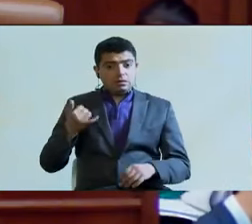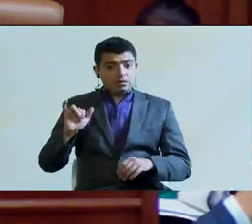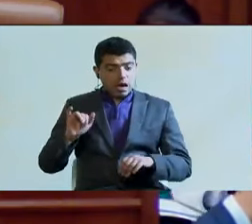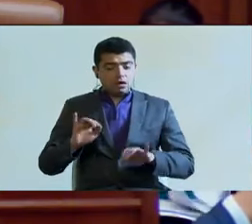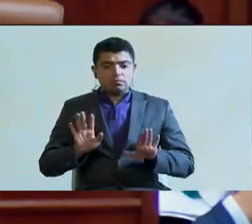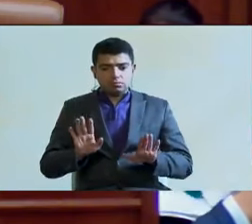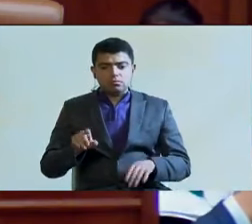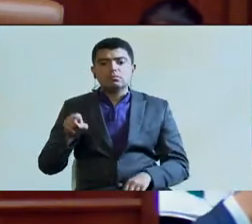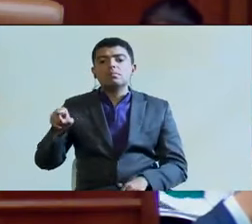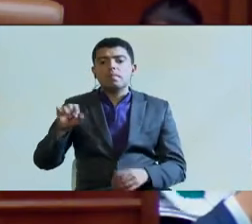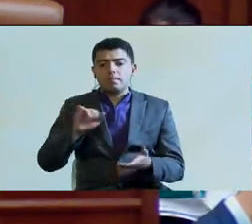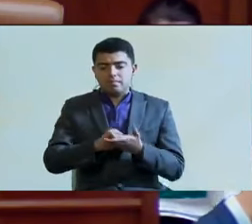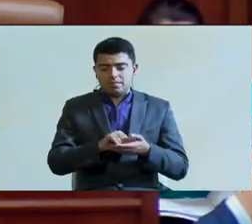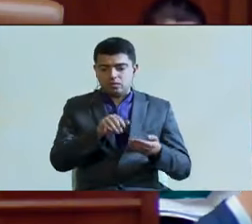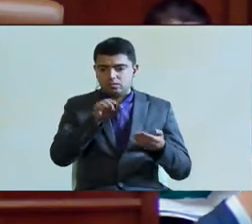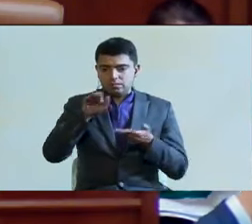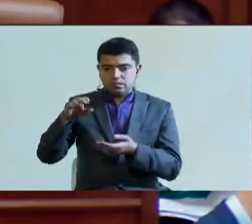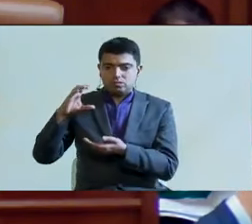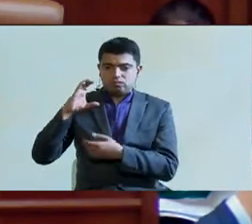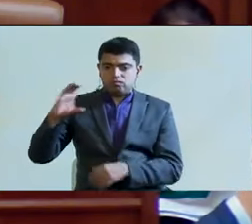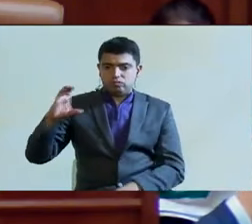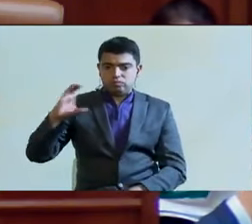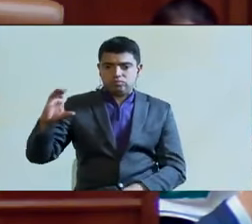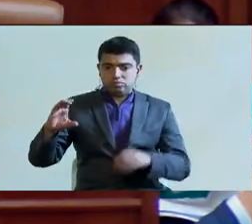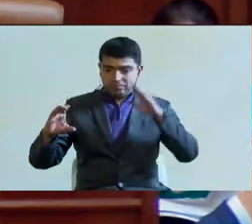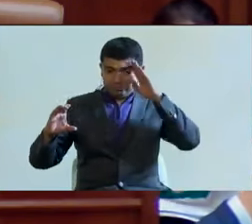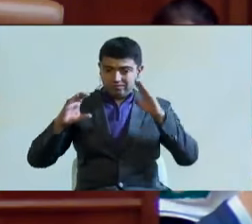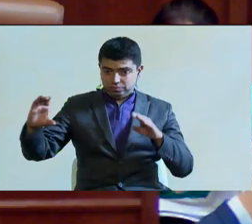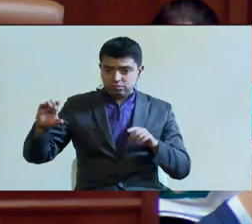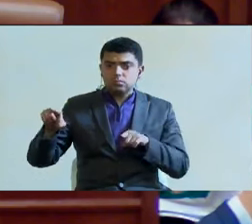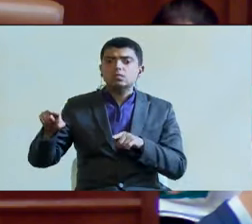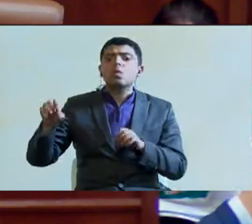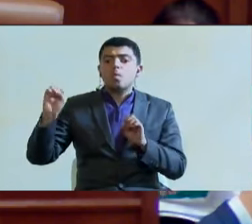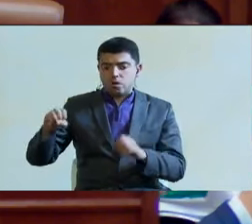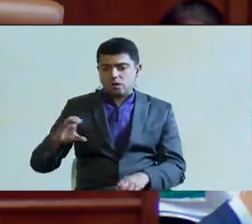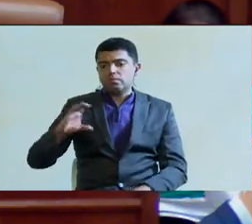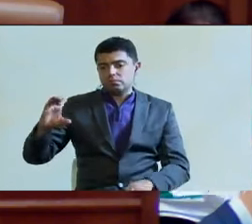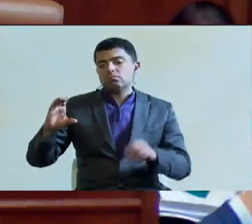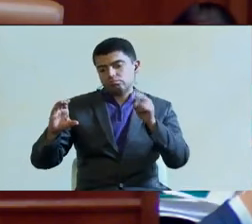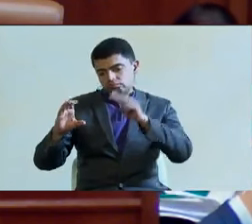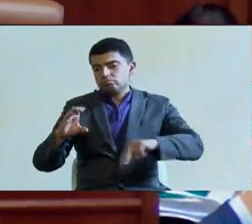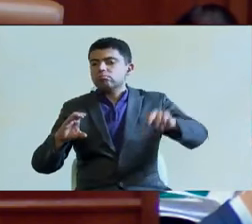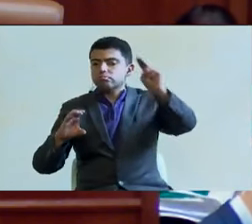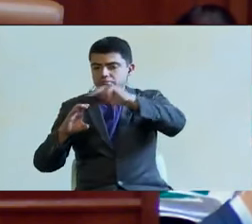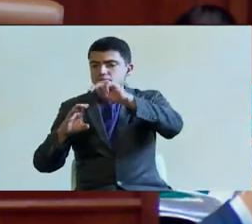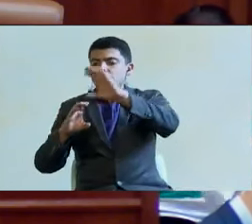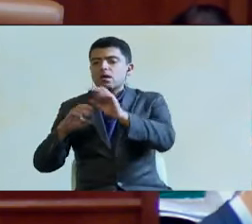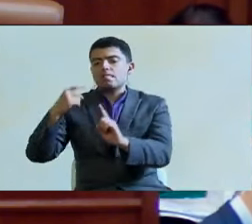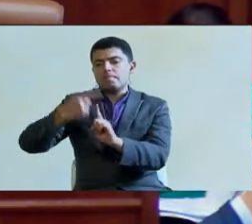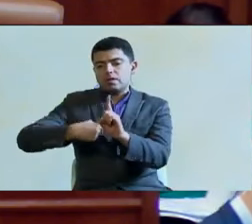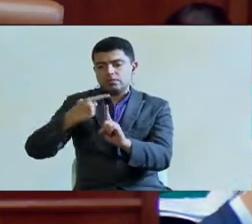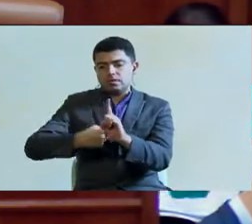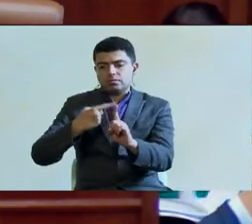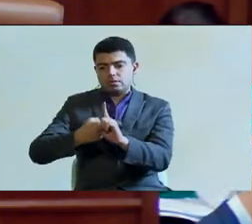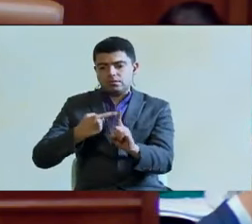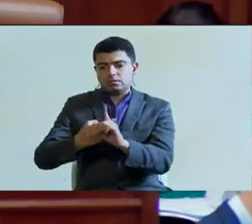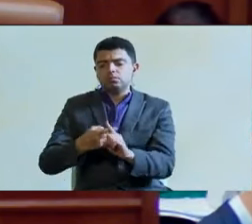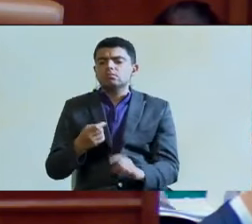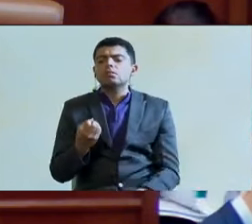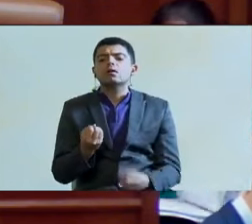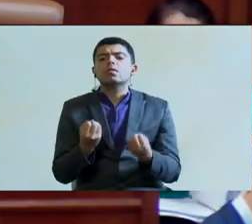por la caja de sueldos de retiro de la Policía Nacional se les pague una asignación mensual de retiro